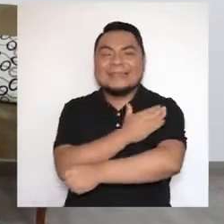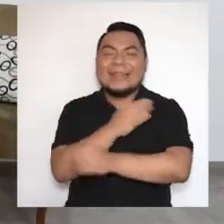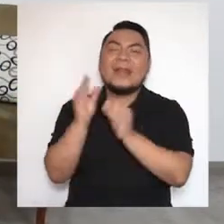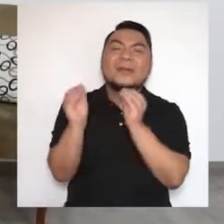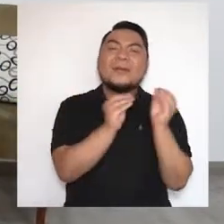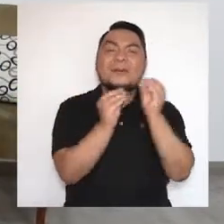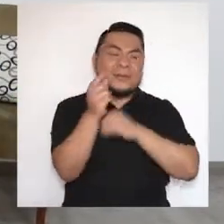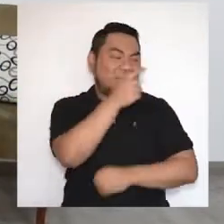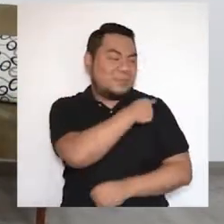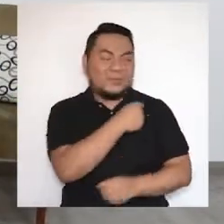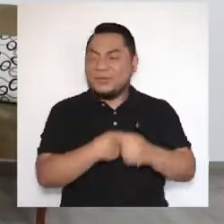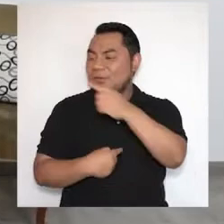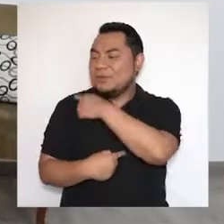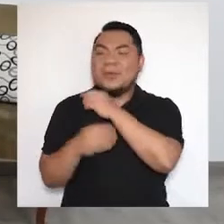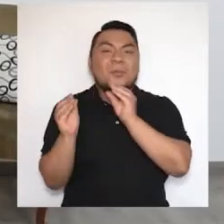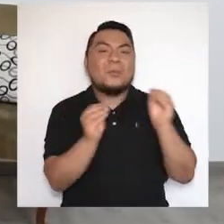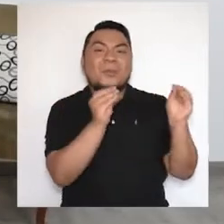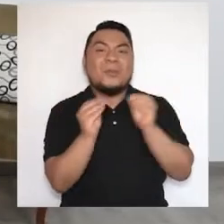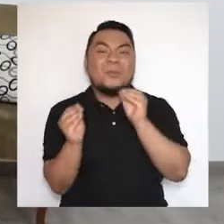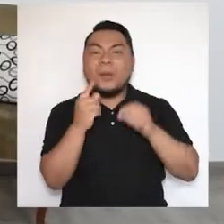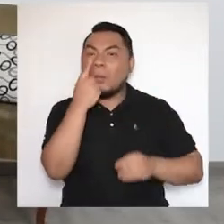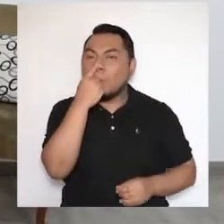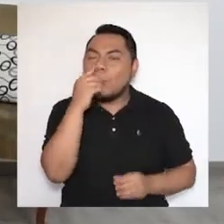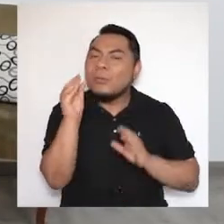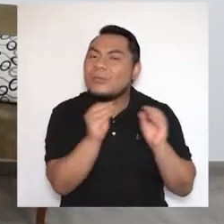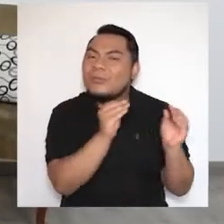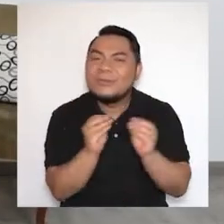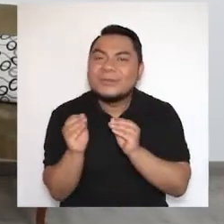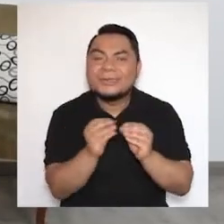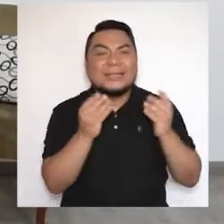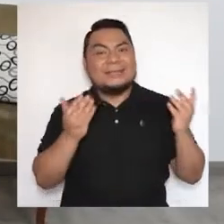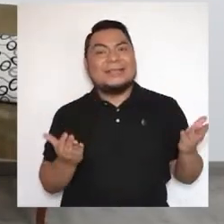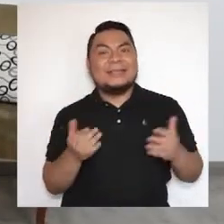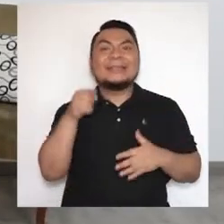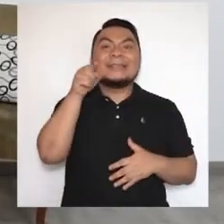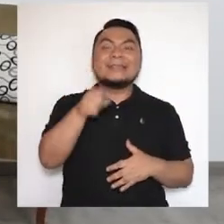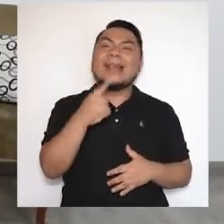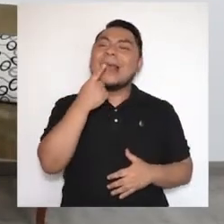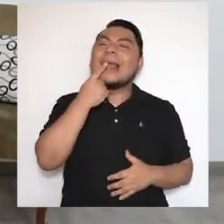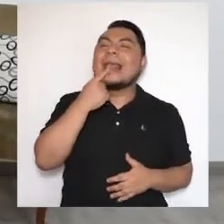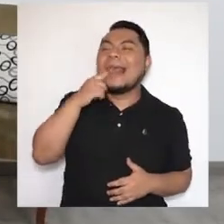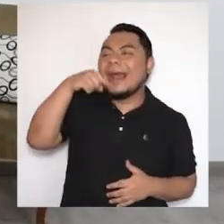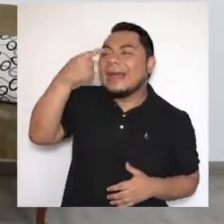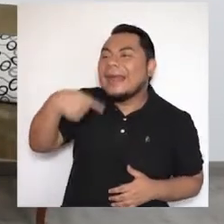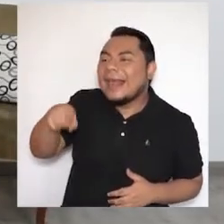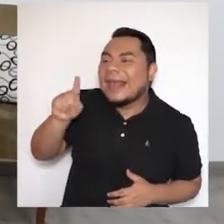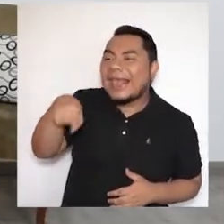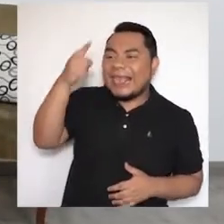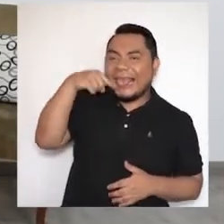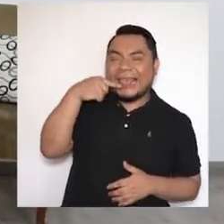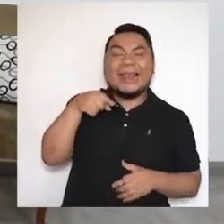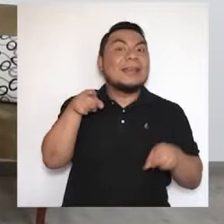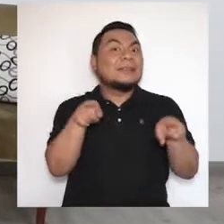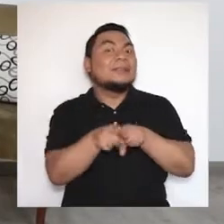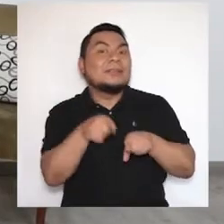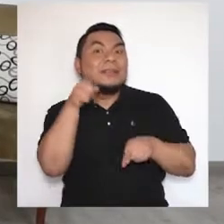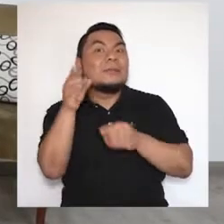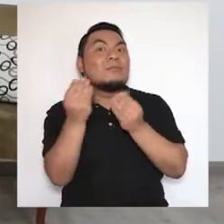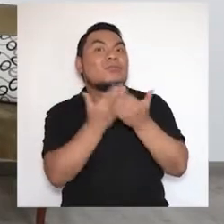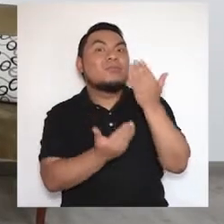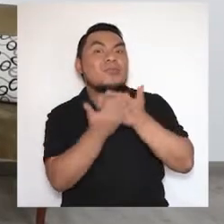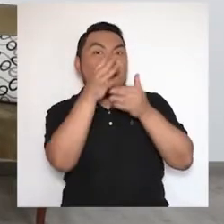los hombros, mueve la nariz, saca la lengua, pone las manos